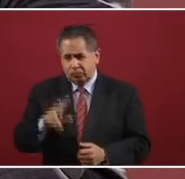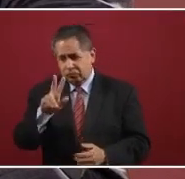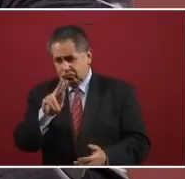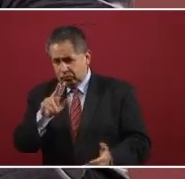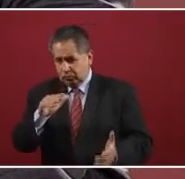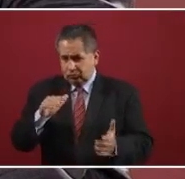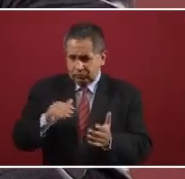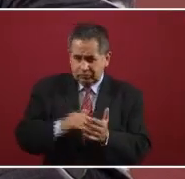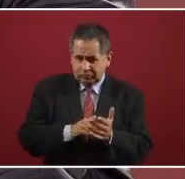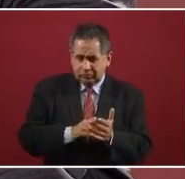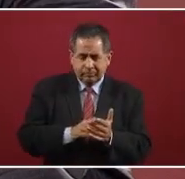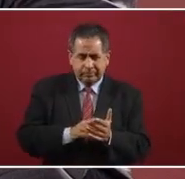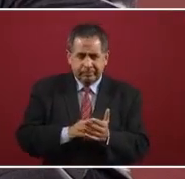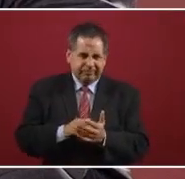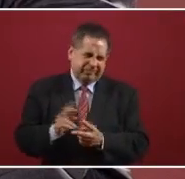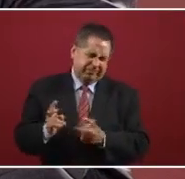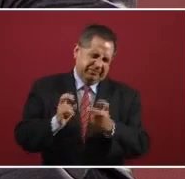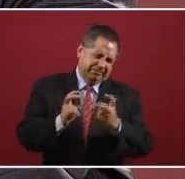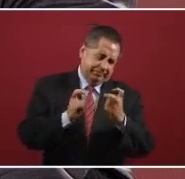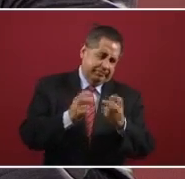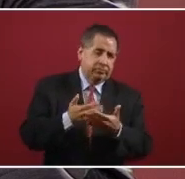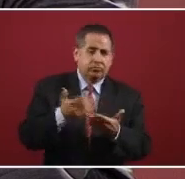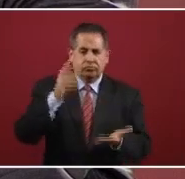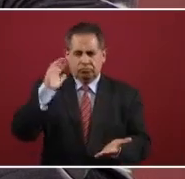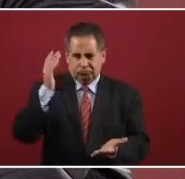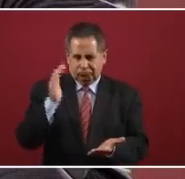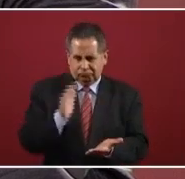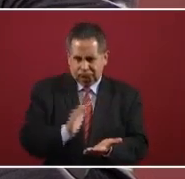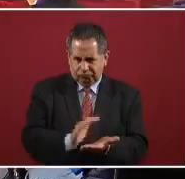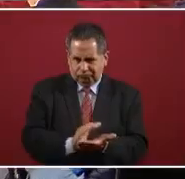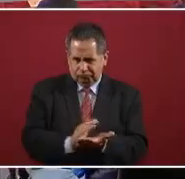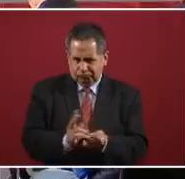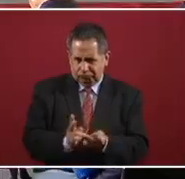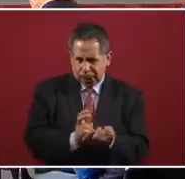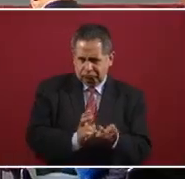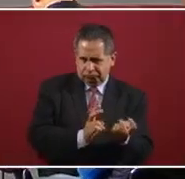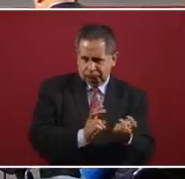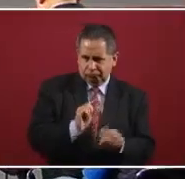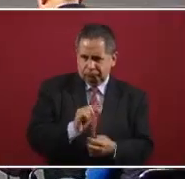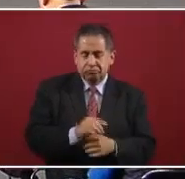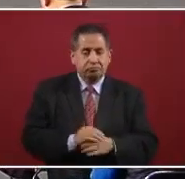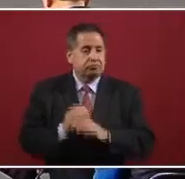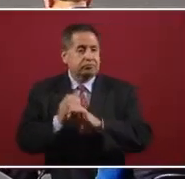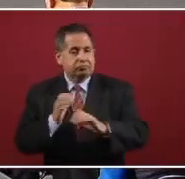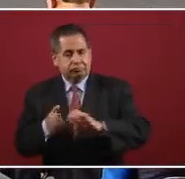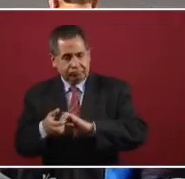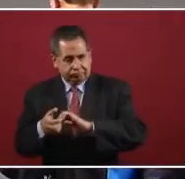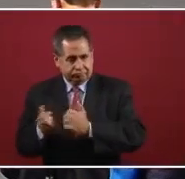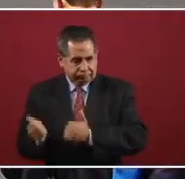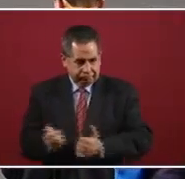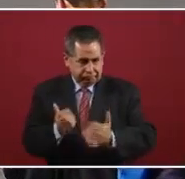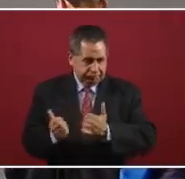80,000 barriles diarios, o en pipas